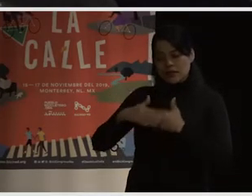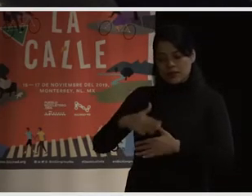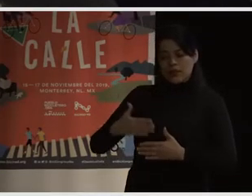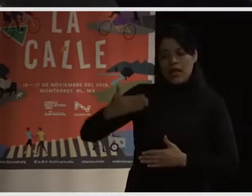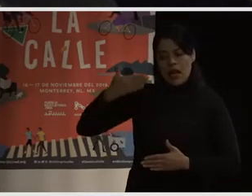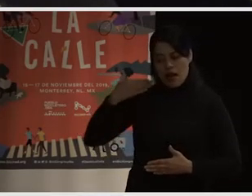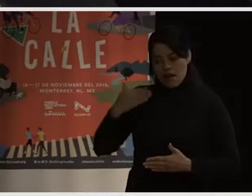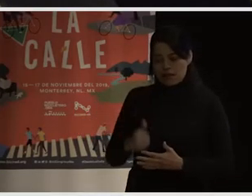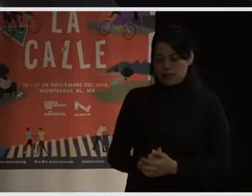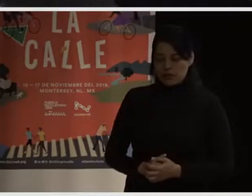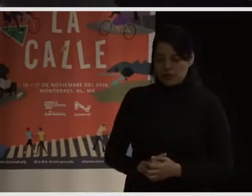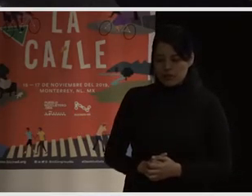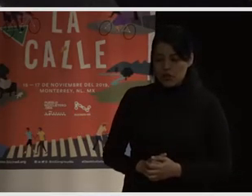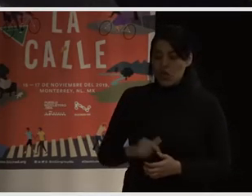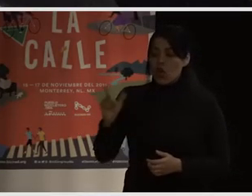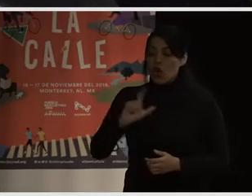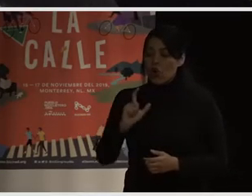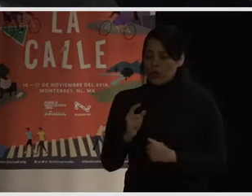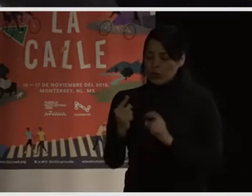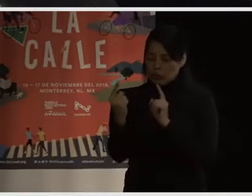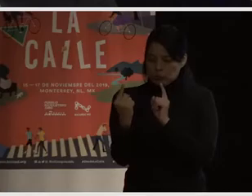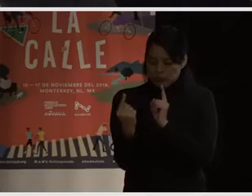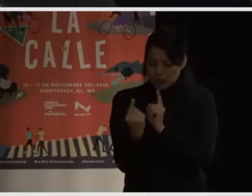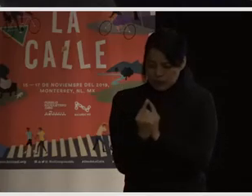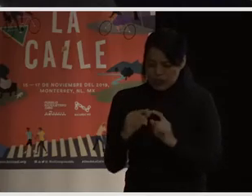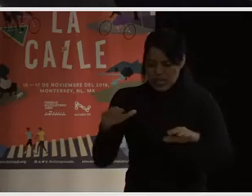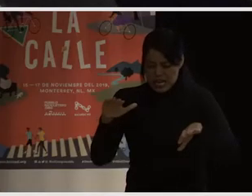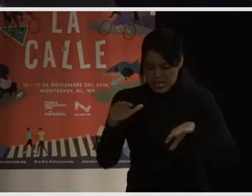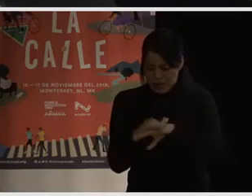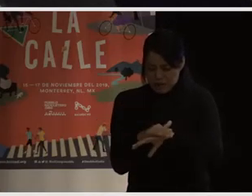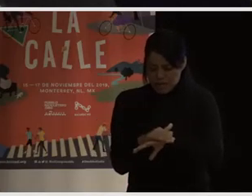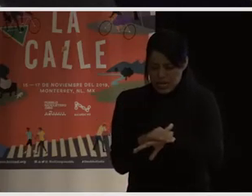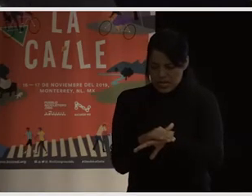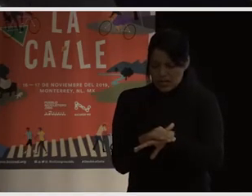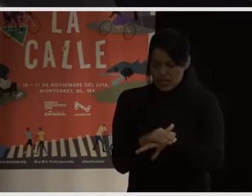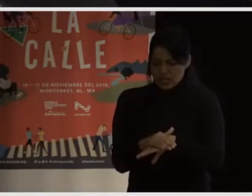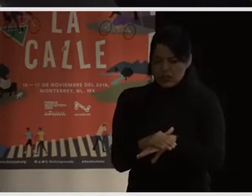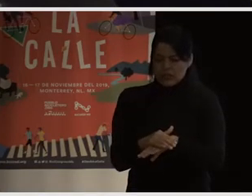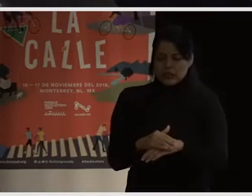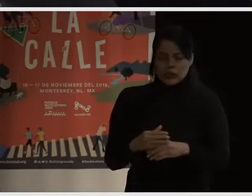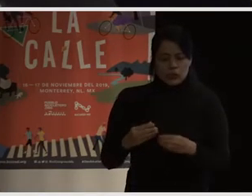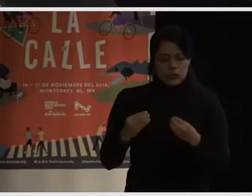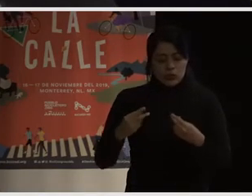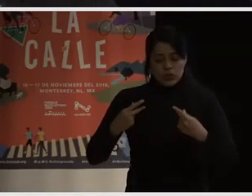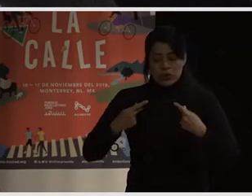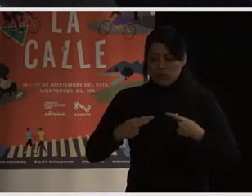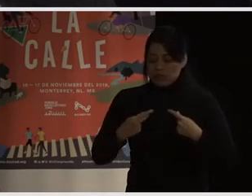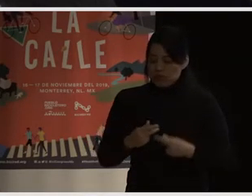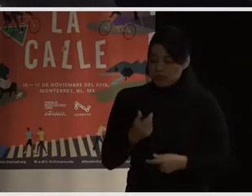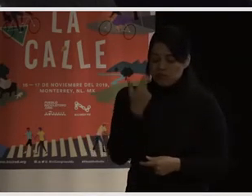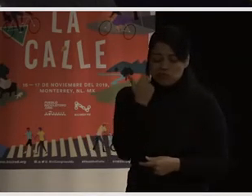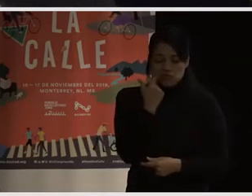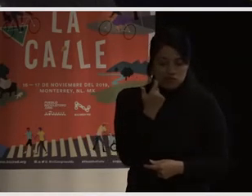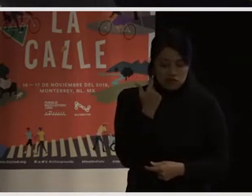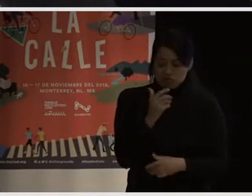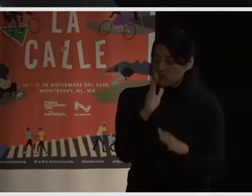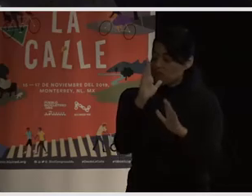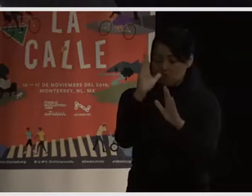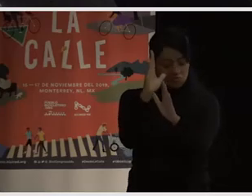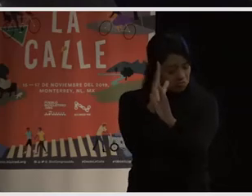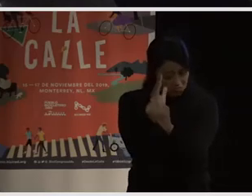años sin embargo cuando te enfrentas a querer hacer los cambios vienen muchos detractores muchas personas que no